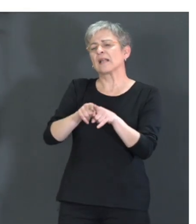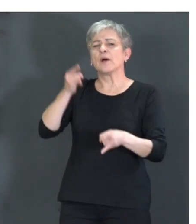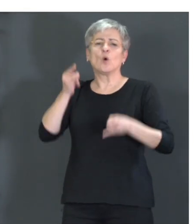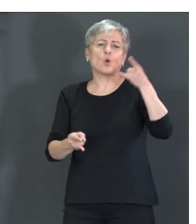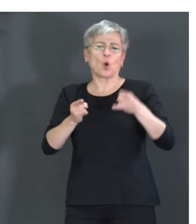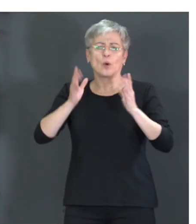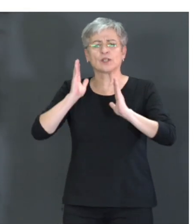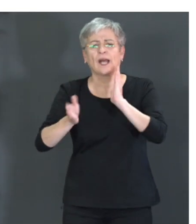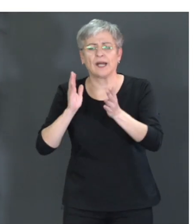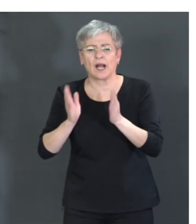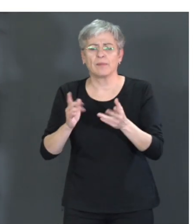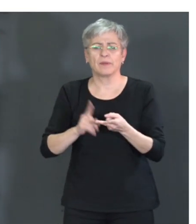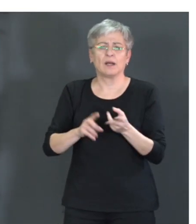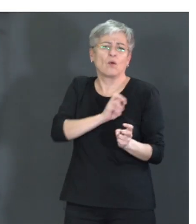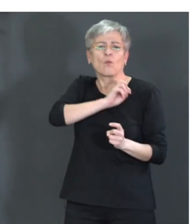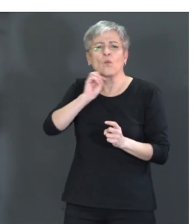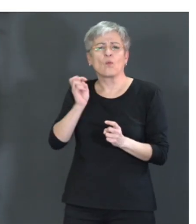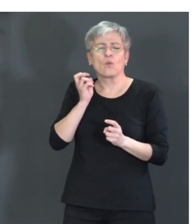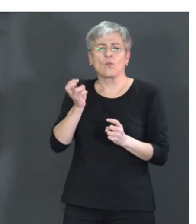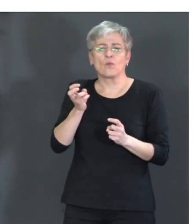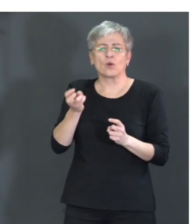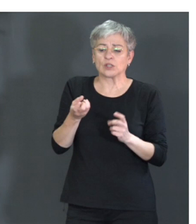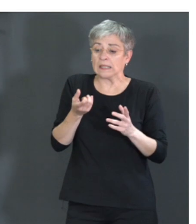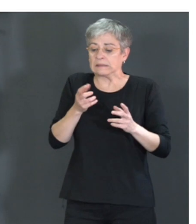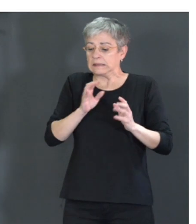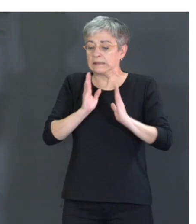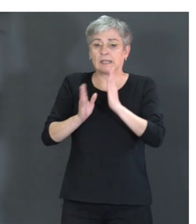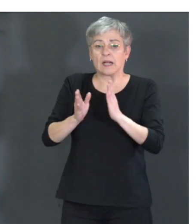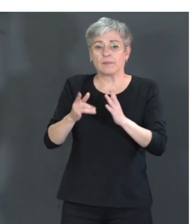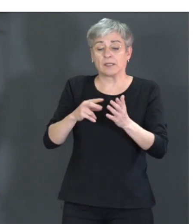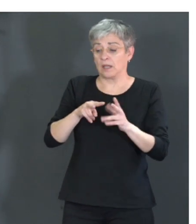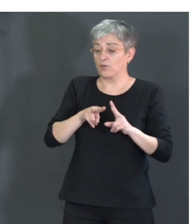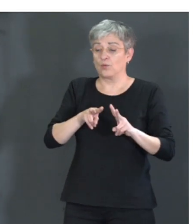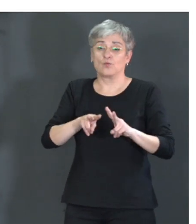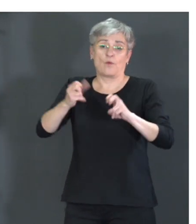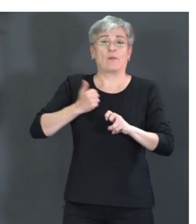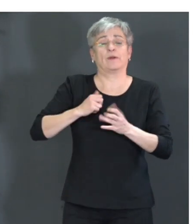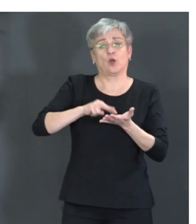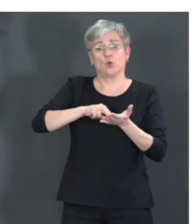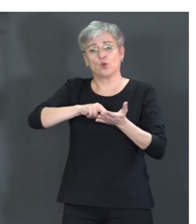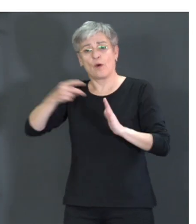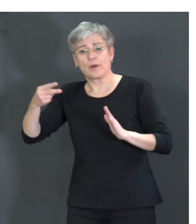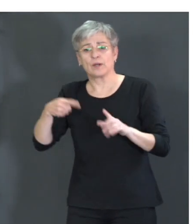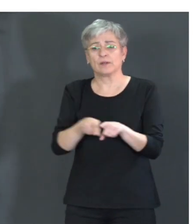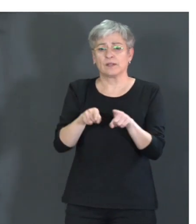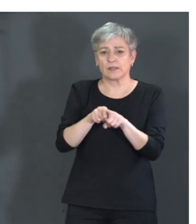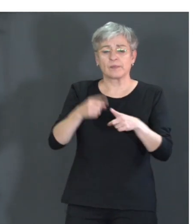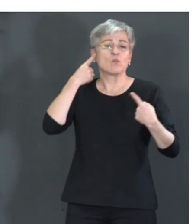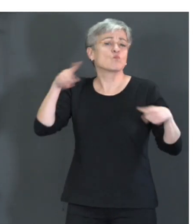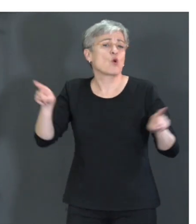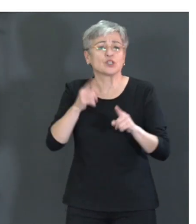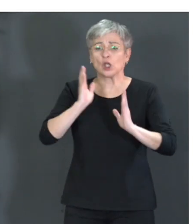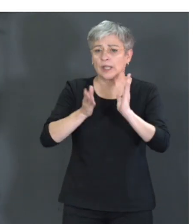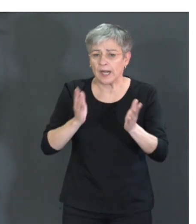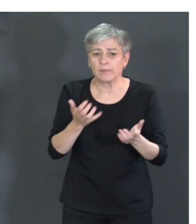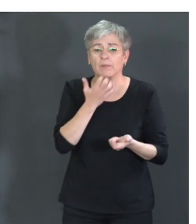roboterapia y otras terapias que van utilizando las nuevas tecnologías, como son la reminiscencia o la musicoterapia,